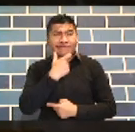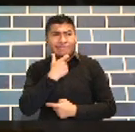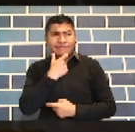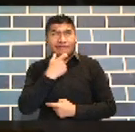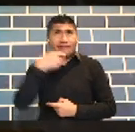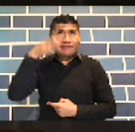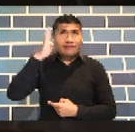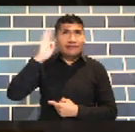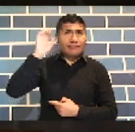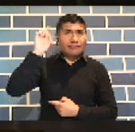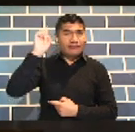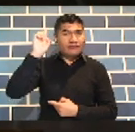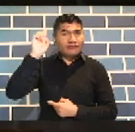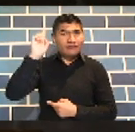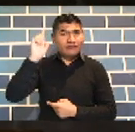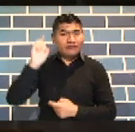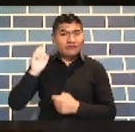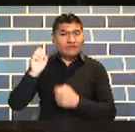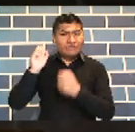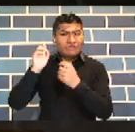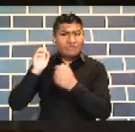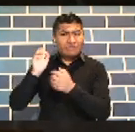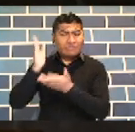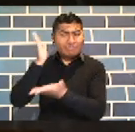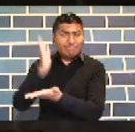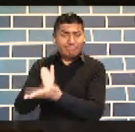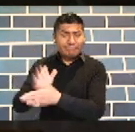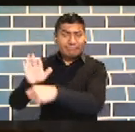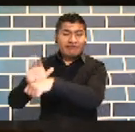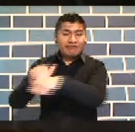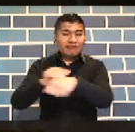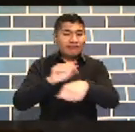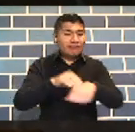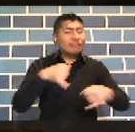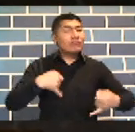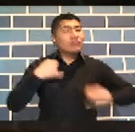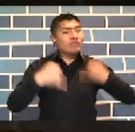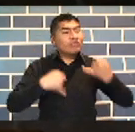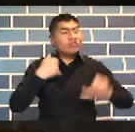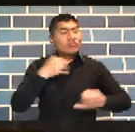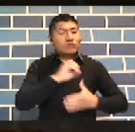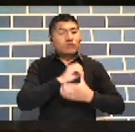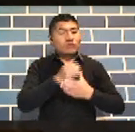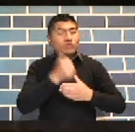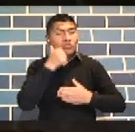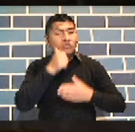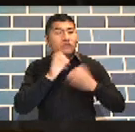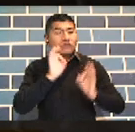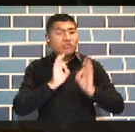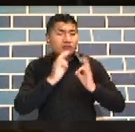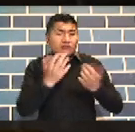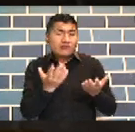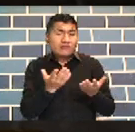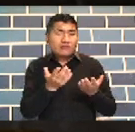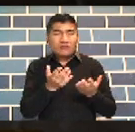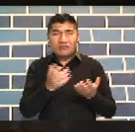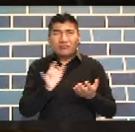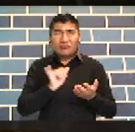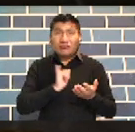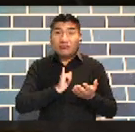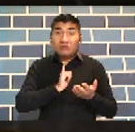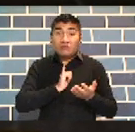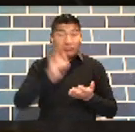que Dios ha dejado de llamar a los jóvenes o a las señoritas? Yo creo que no.